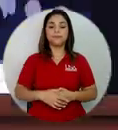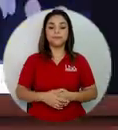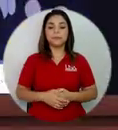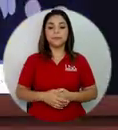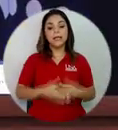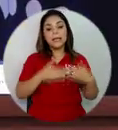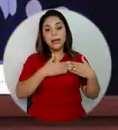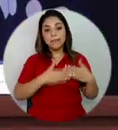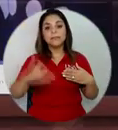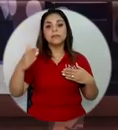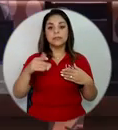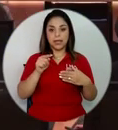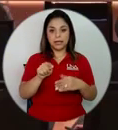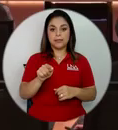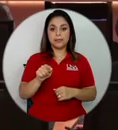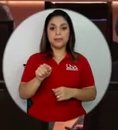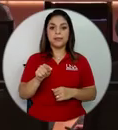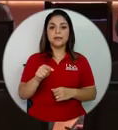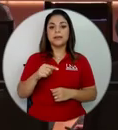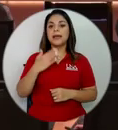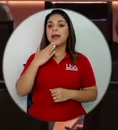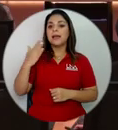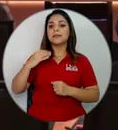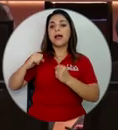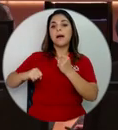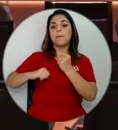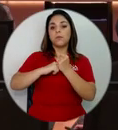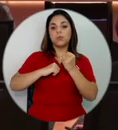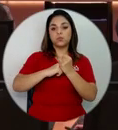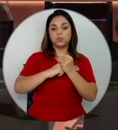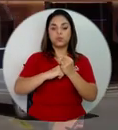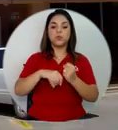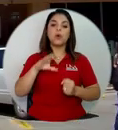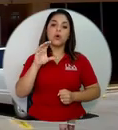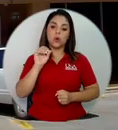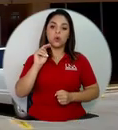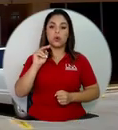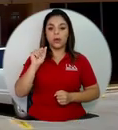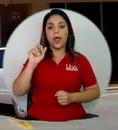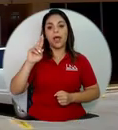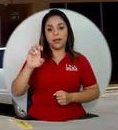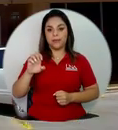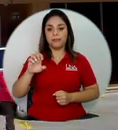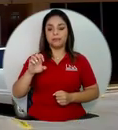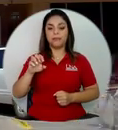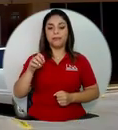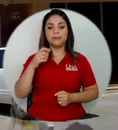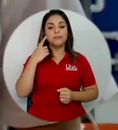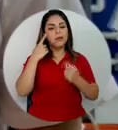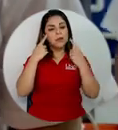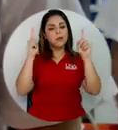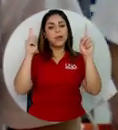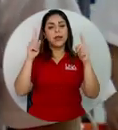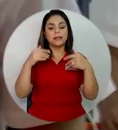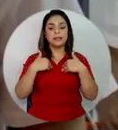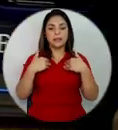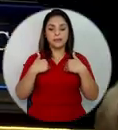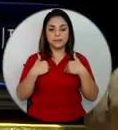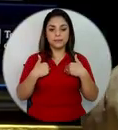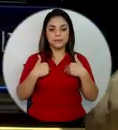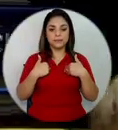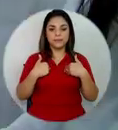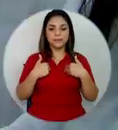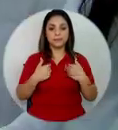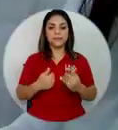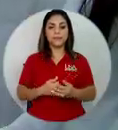Distancia. Y a partir de ahí también recibimos el apoyo de CONARE como tal para poder